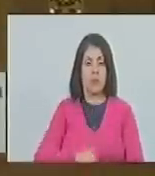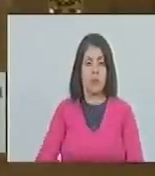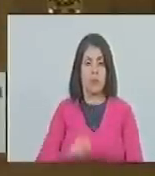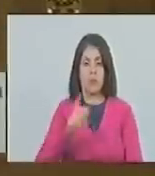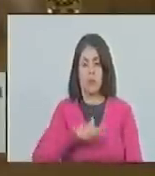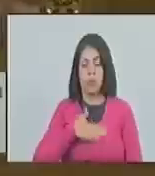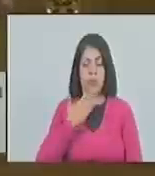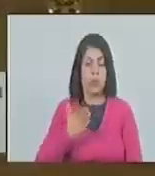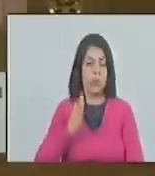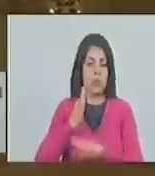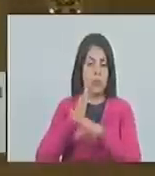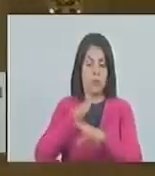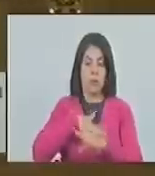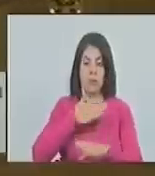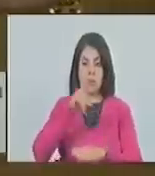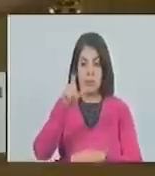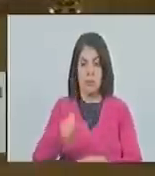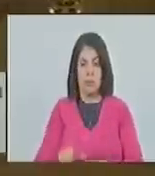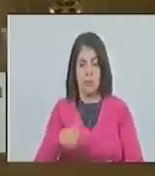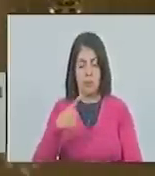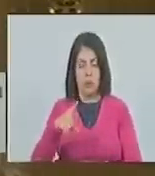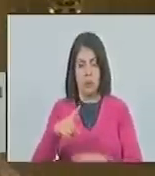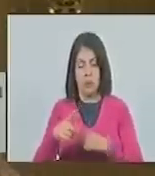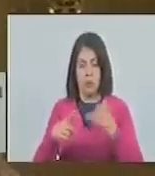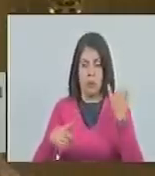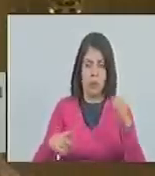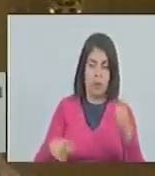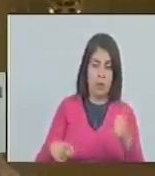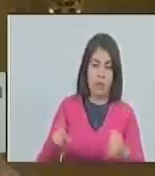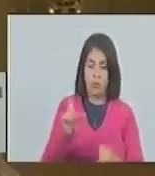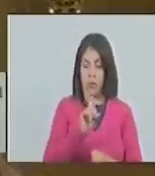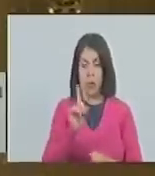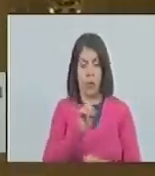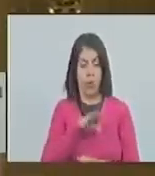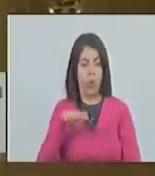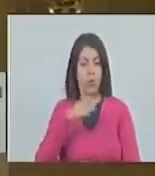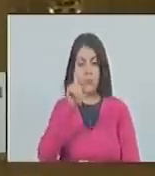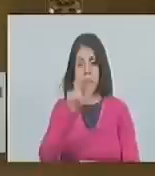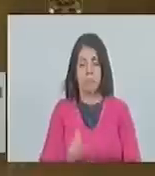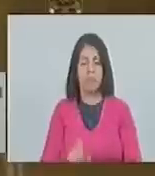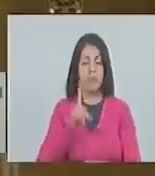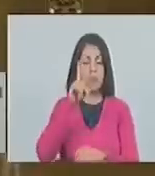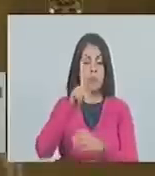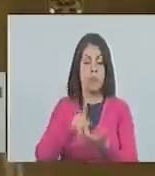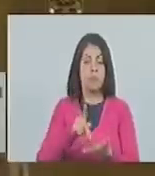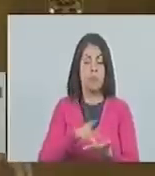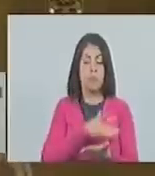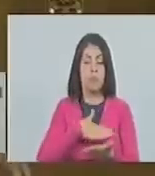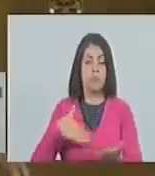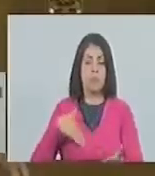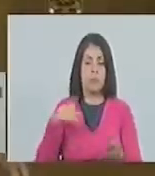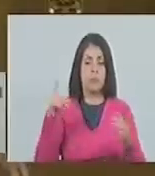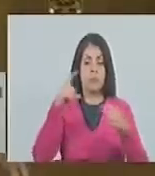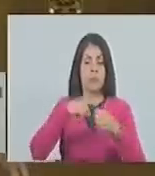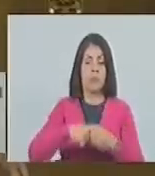No podemos detenernos porque una persona sea de derecha o de izquierda, cuando una persona es decente se suma a un caso como